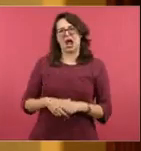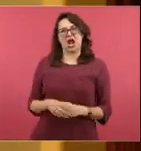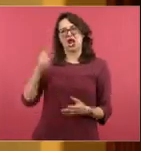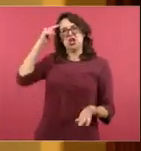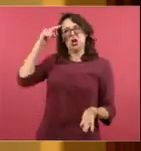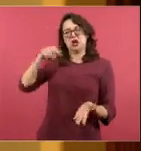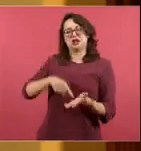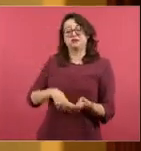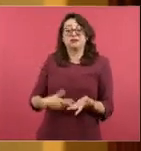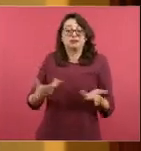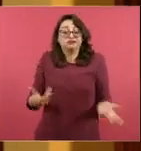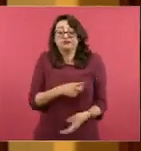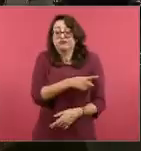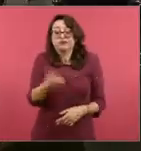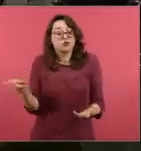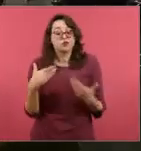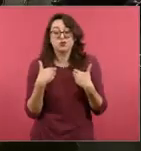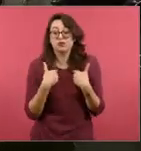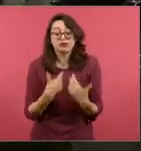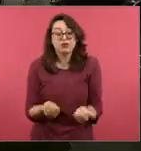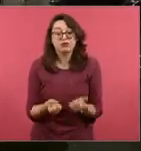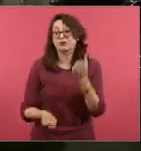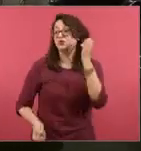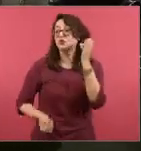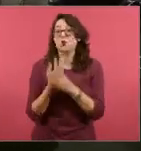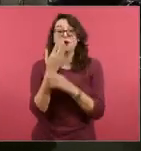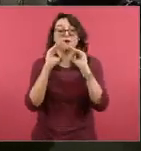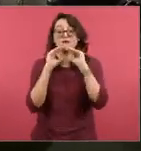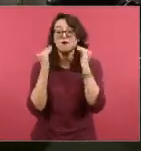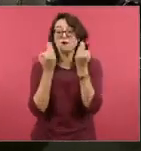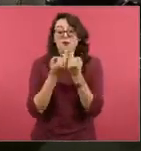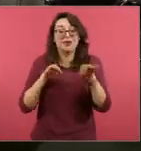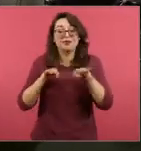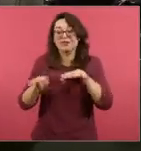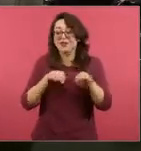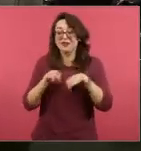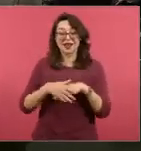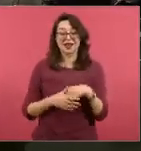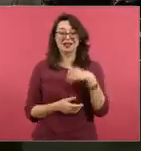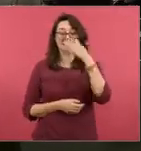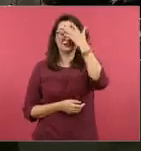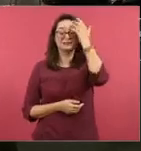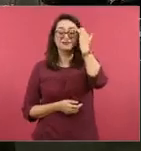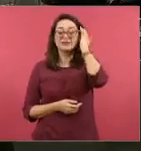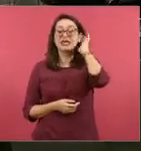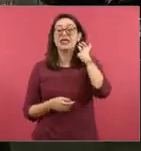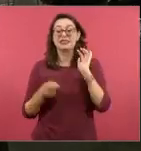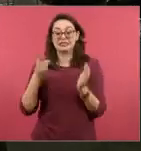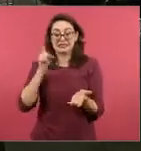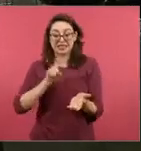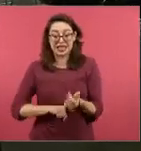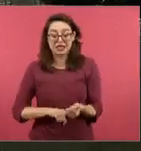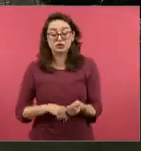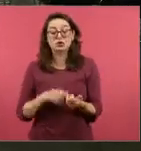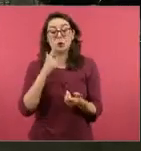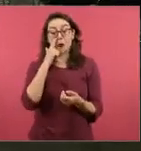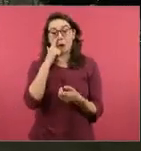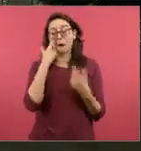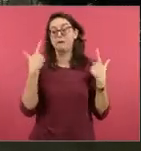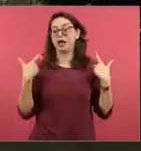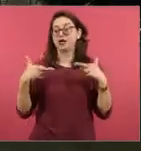se tiene que lograr en trabajo colaborativo. Los consejos técnicos escolares ayudan